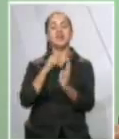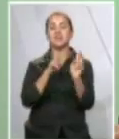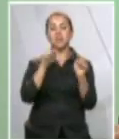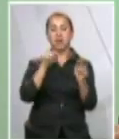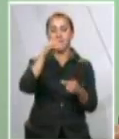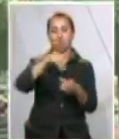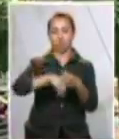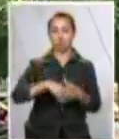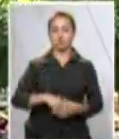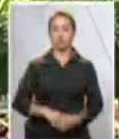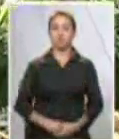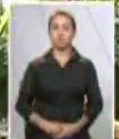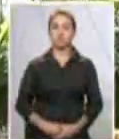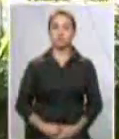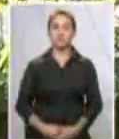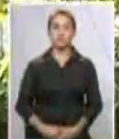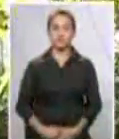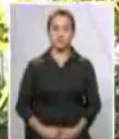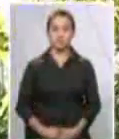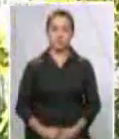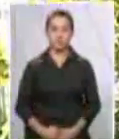ahí.